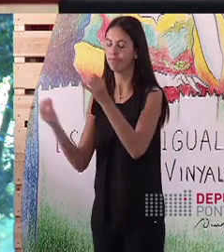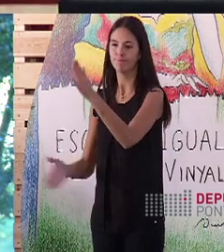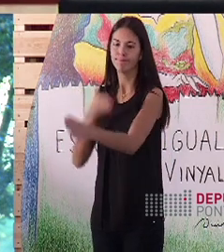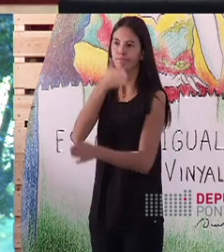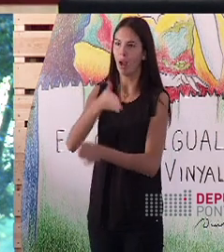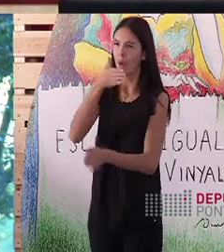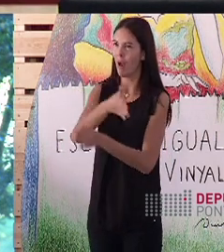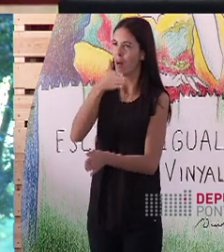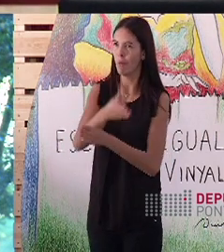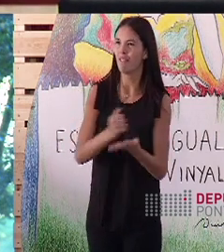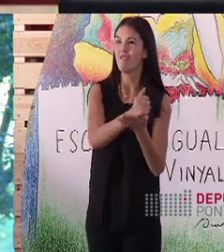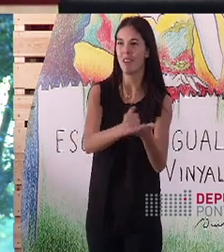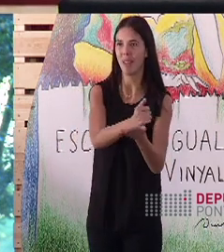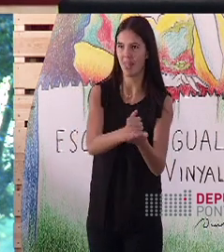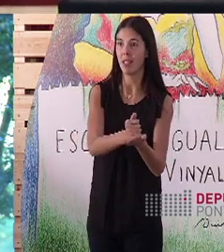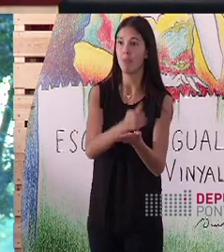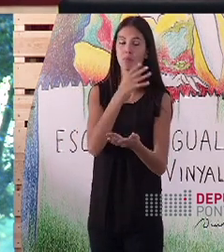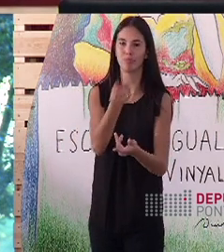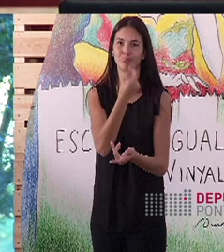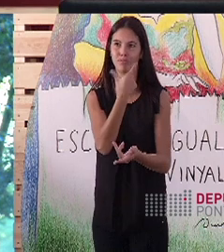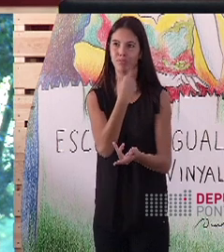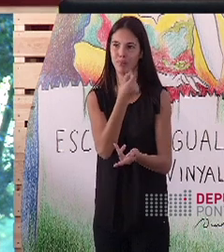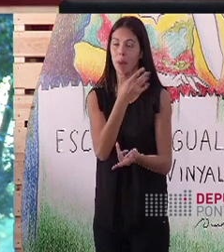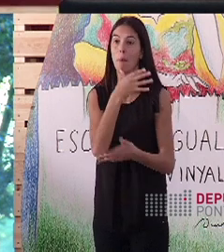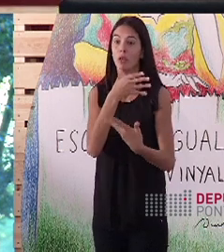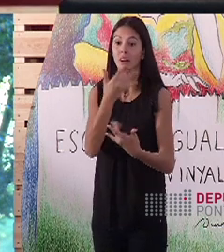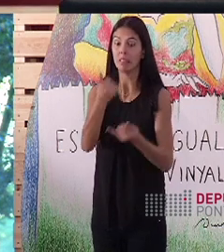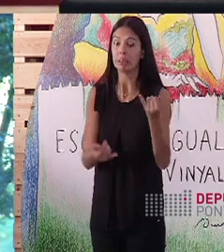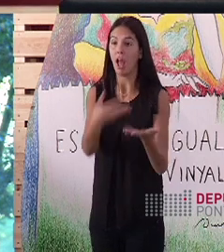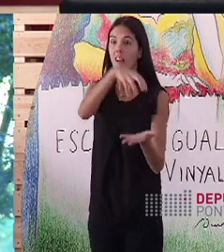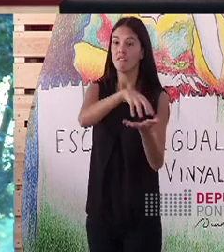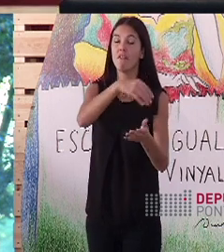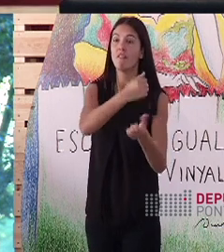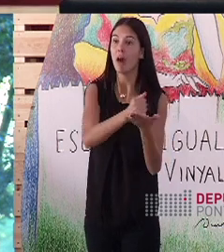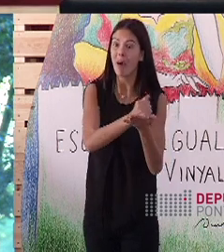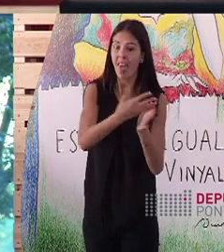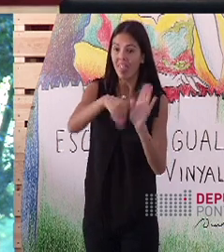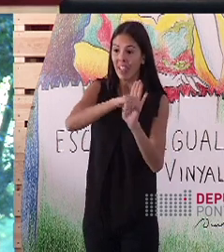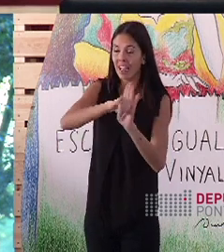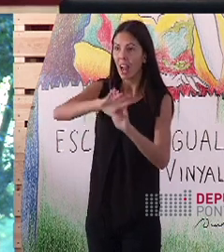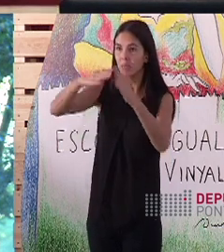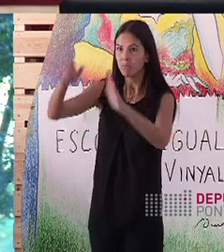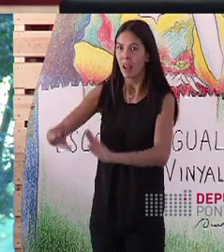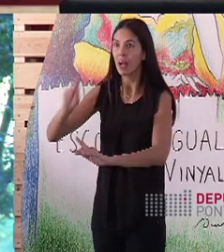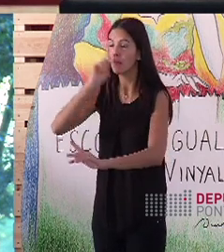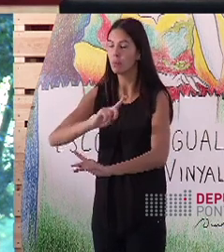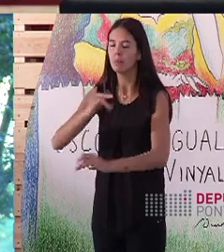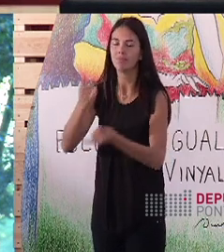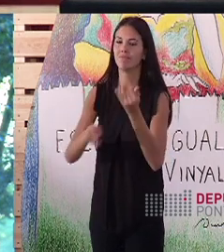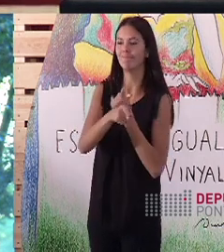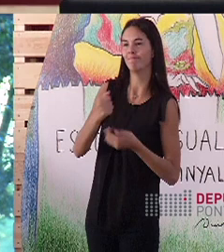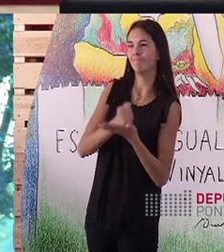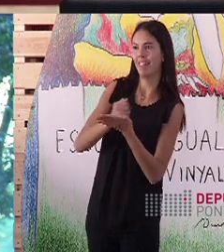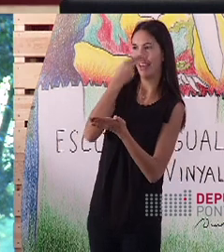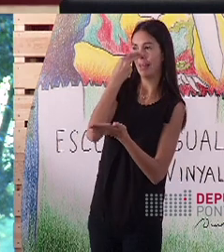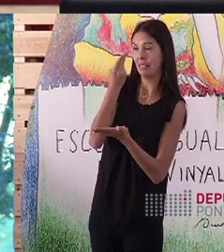muchos fármacos. De modo que las farmacias que están en esas zonas están muy interesadas